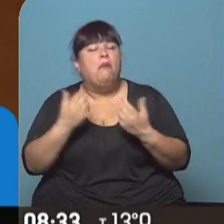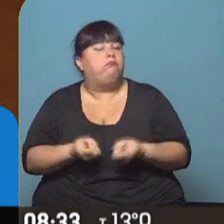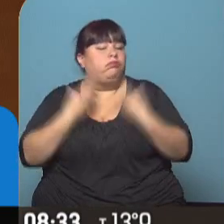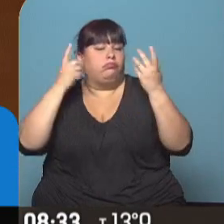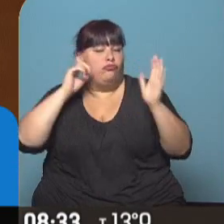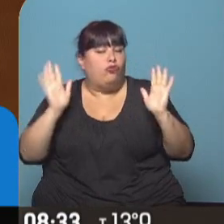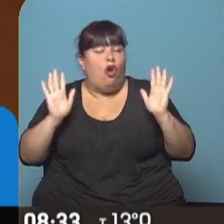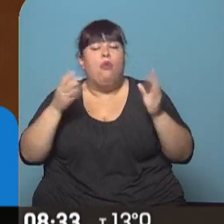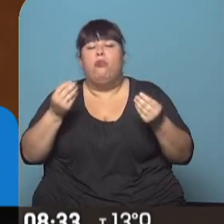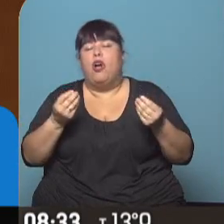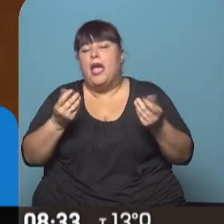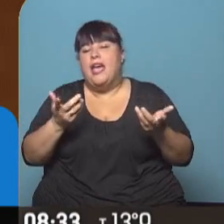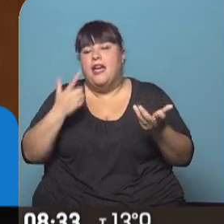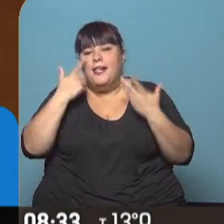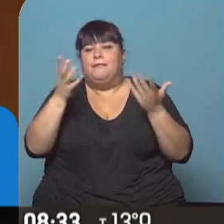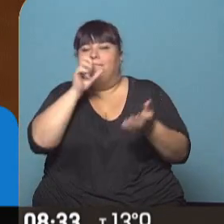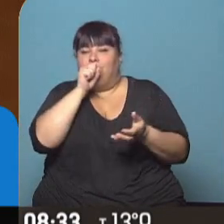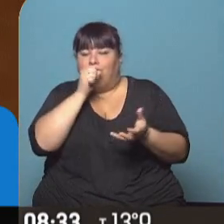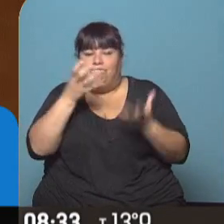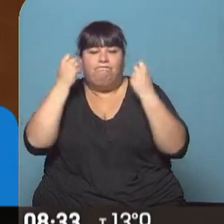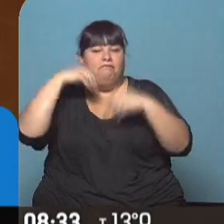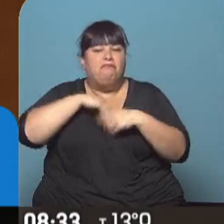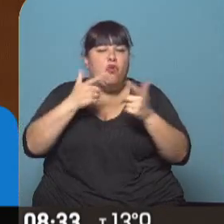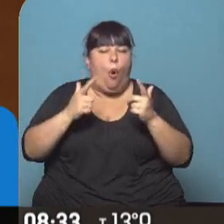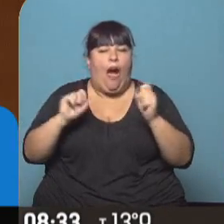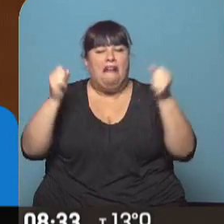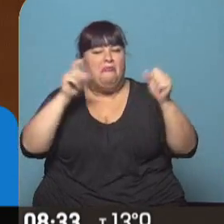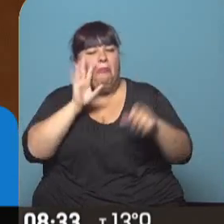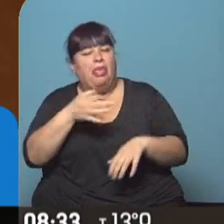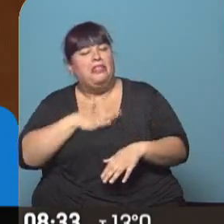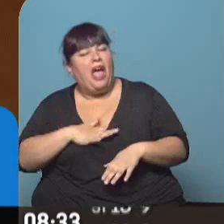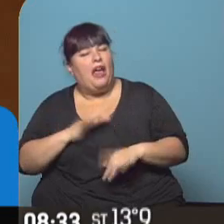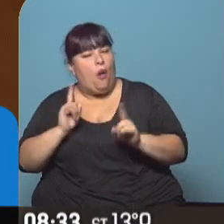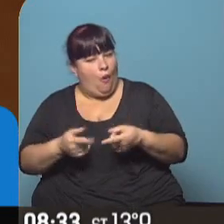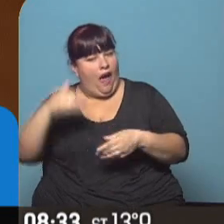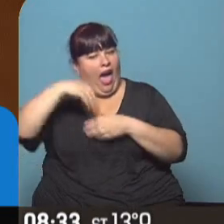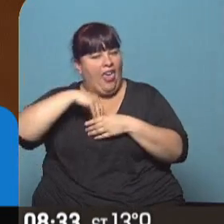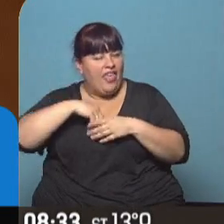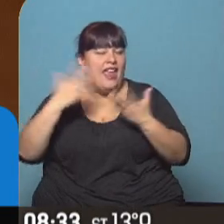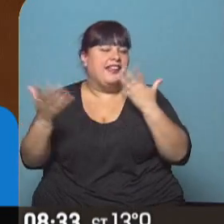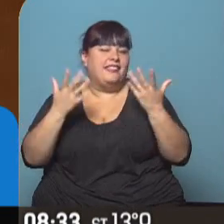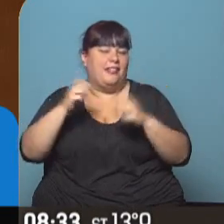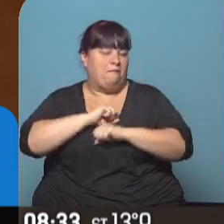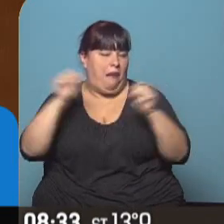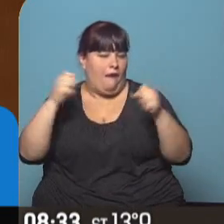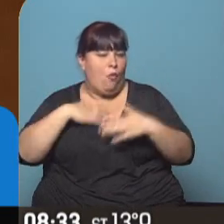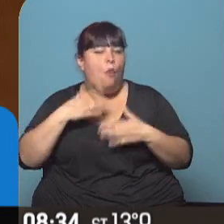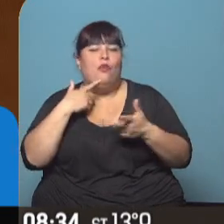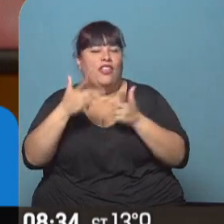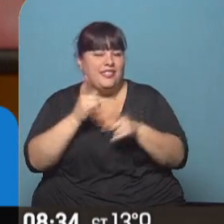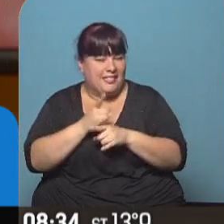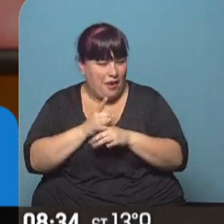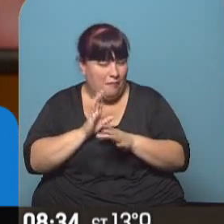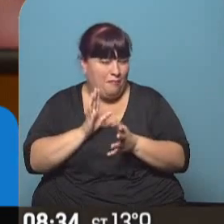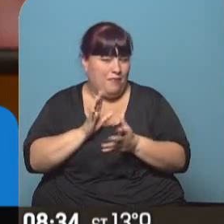aparecer porque no muestra esos síntomas de nerviosismo, pero aún así, bueno, por algún lado estalla el cuerpo, como decimos